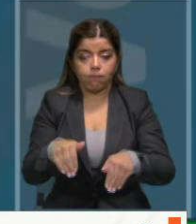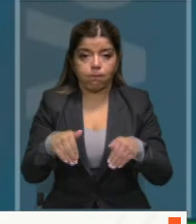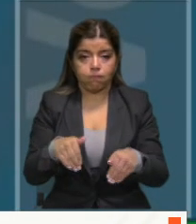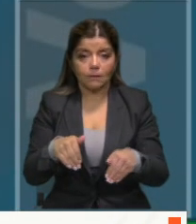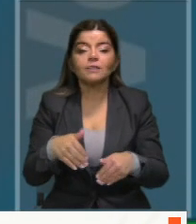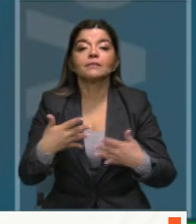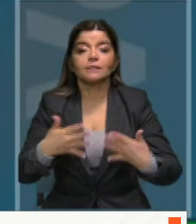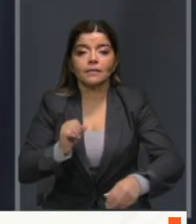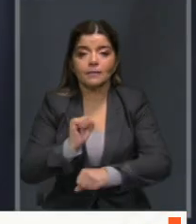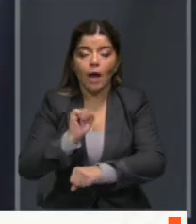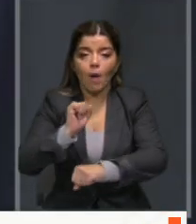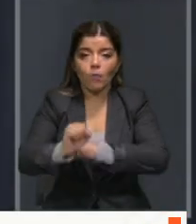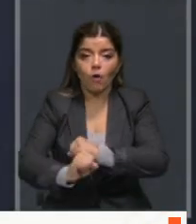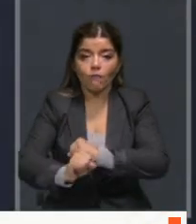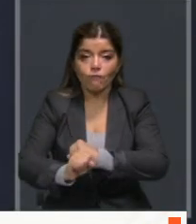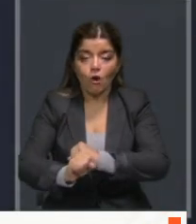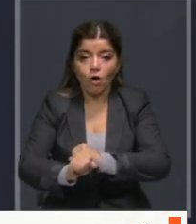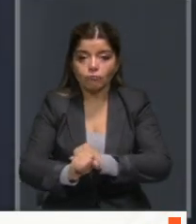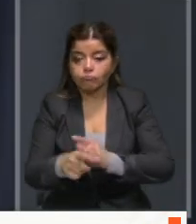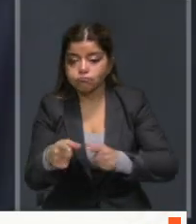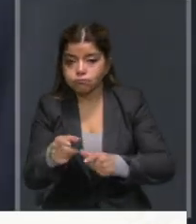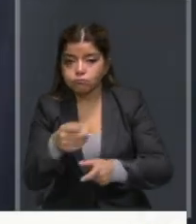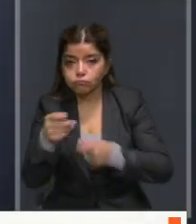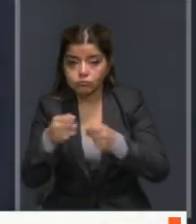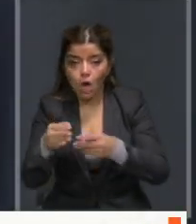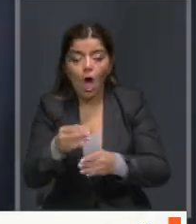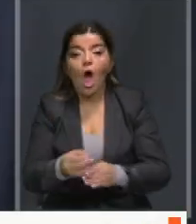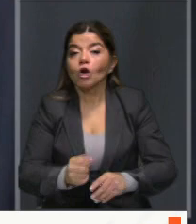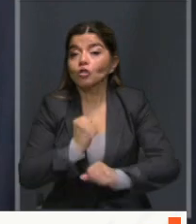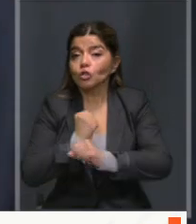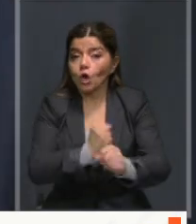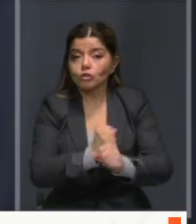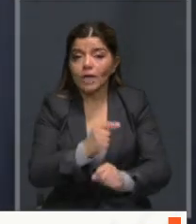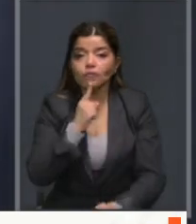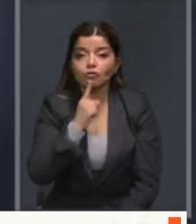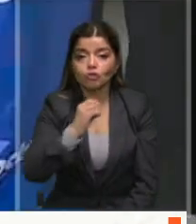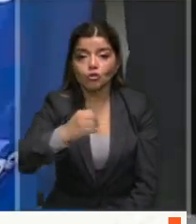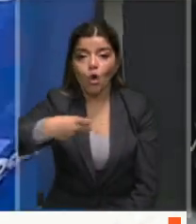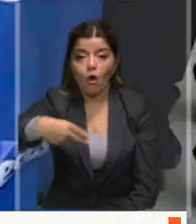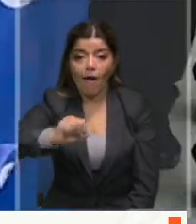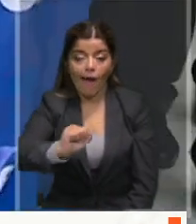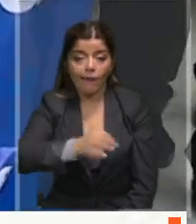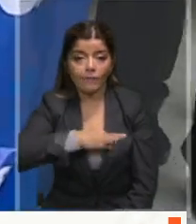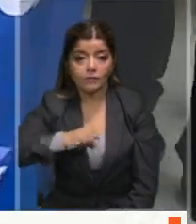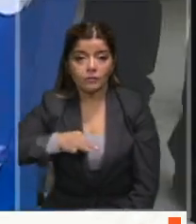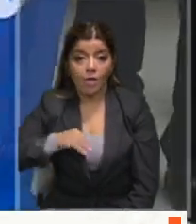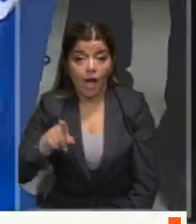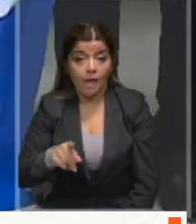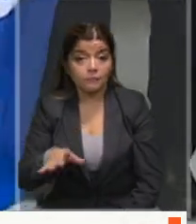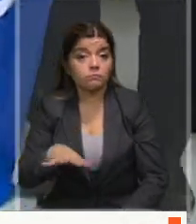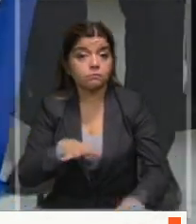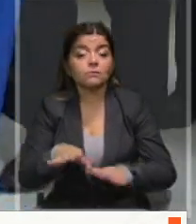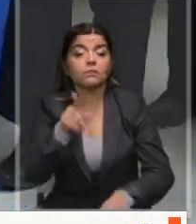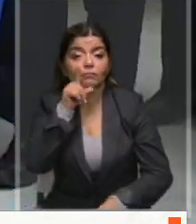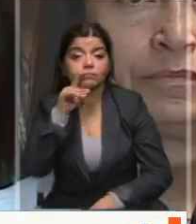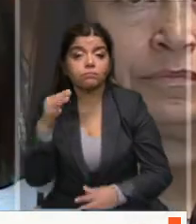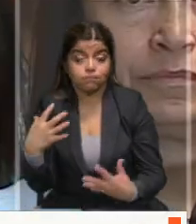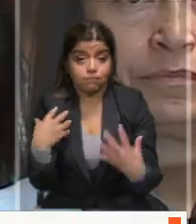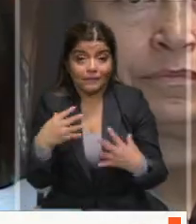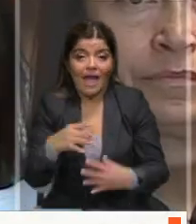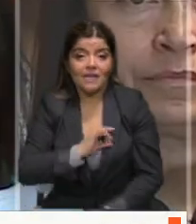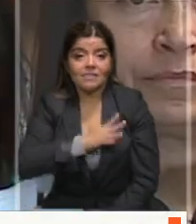aprobó la interpelación en contra de la ministra del interior Carolina Toa una acción impulsada por chile vamos ministra Toa